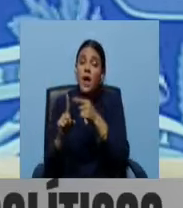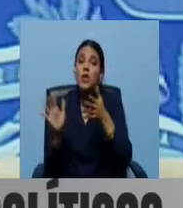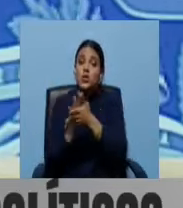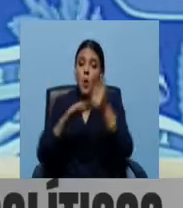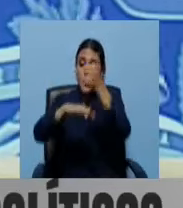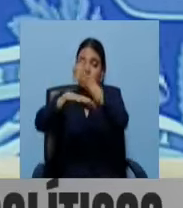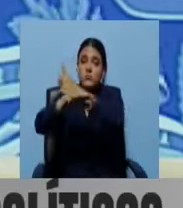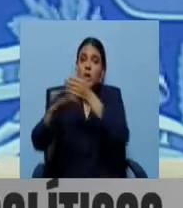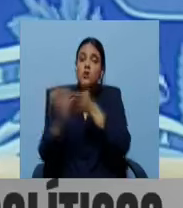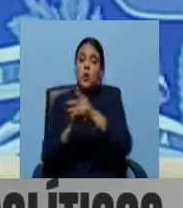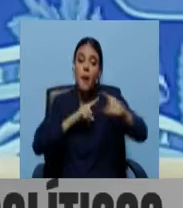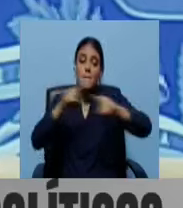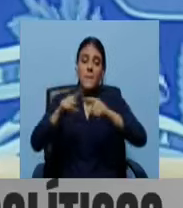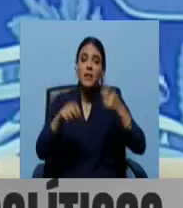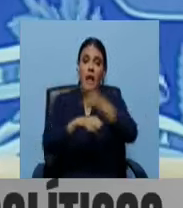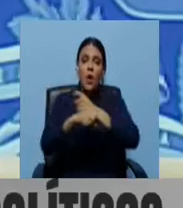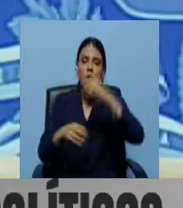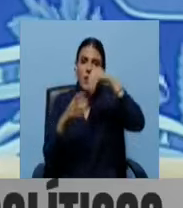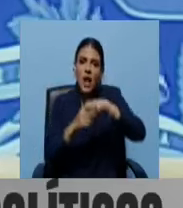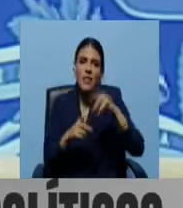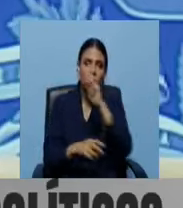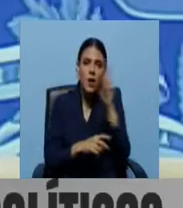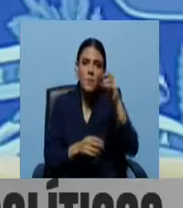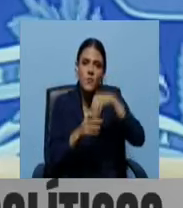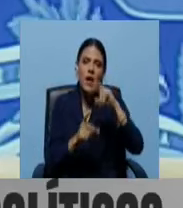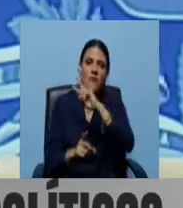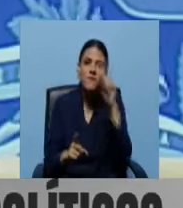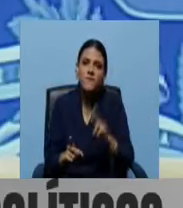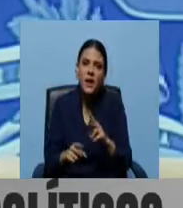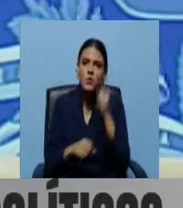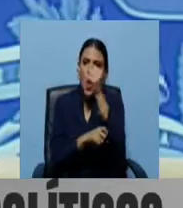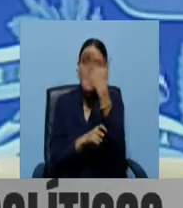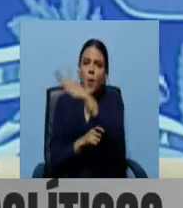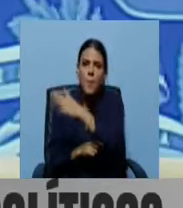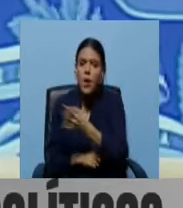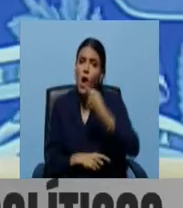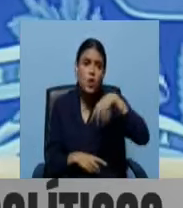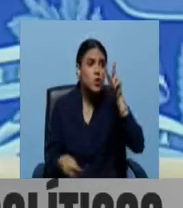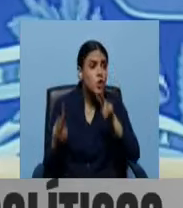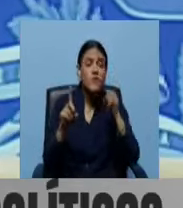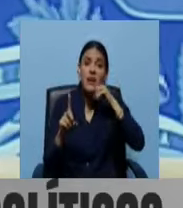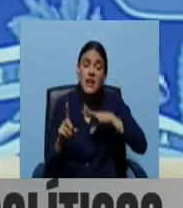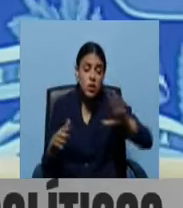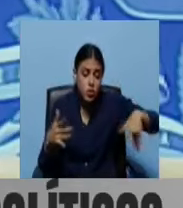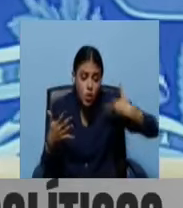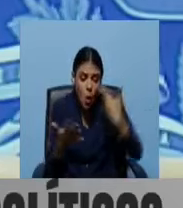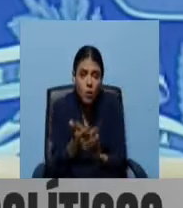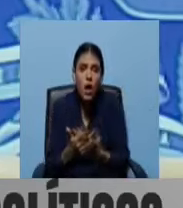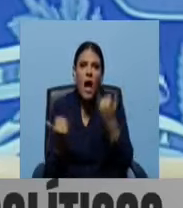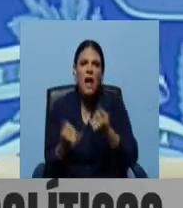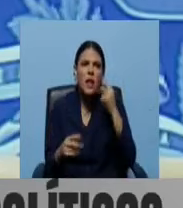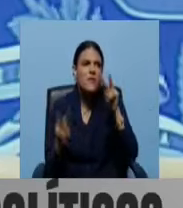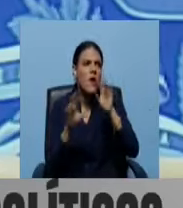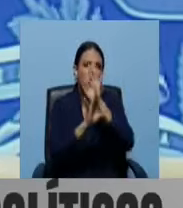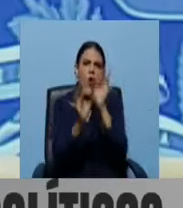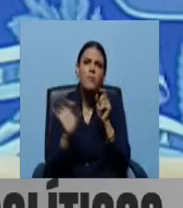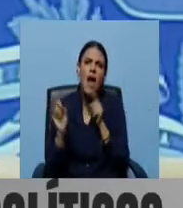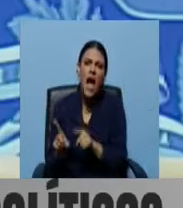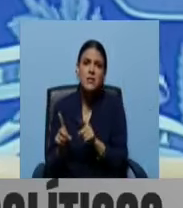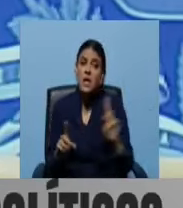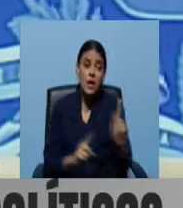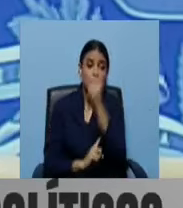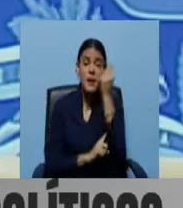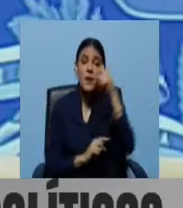altos dignatarios de la vida republicana. No hemos encontrado en la historia del mundo que eso se haya dado, que